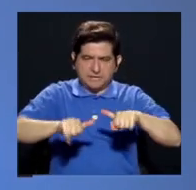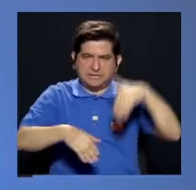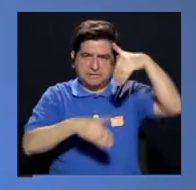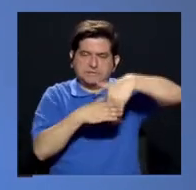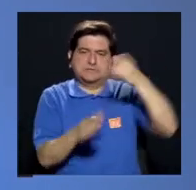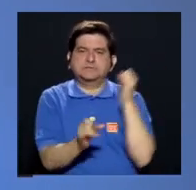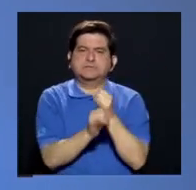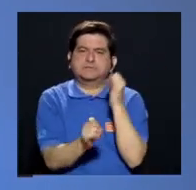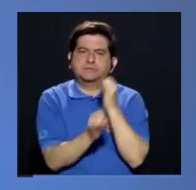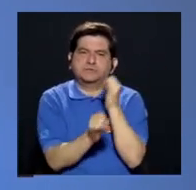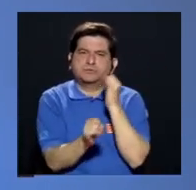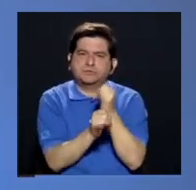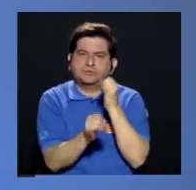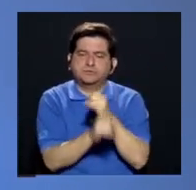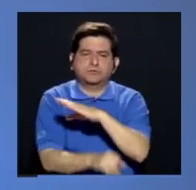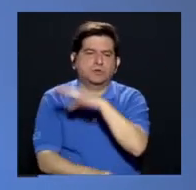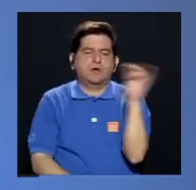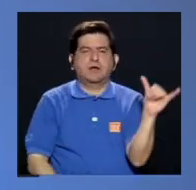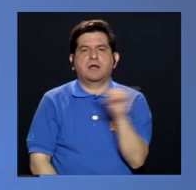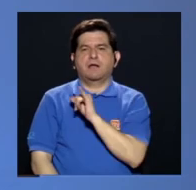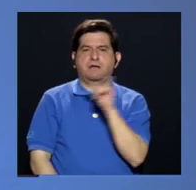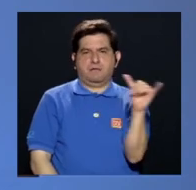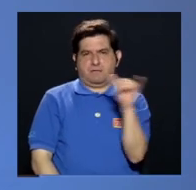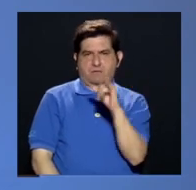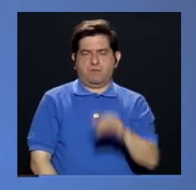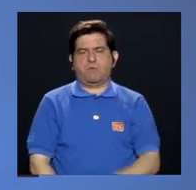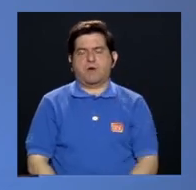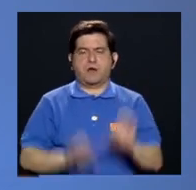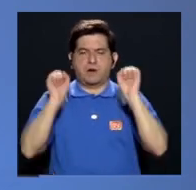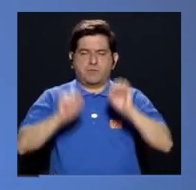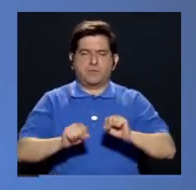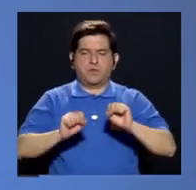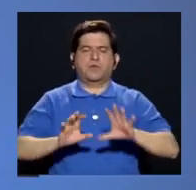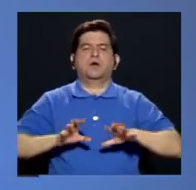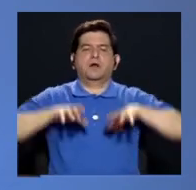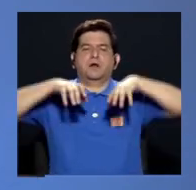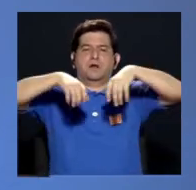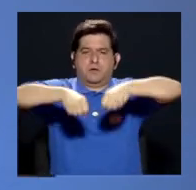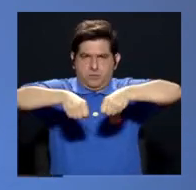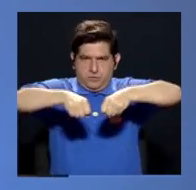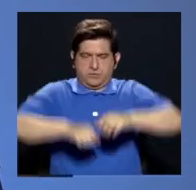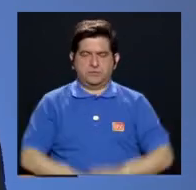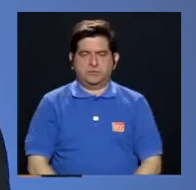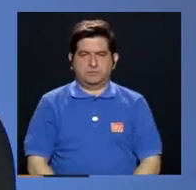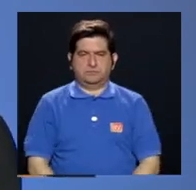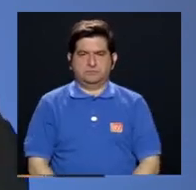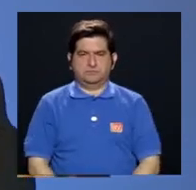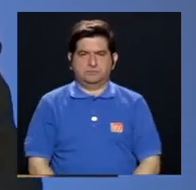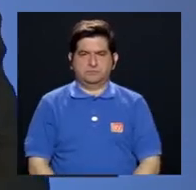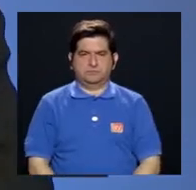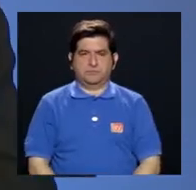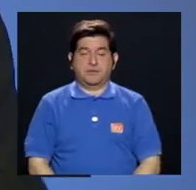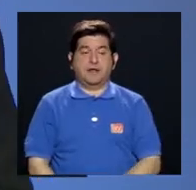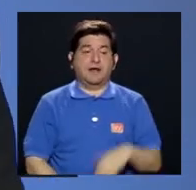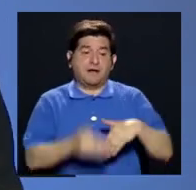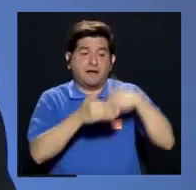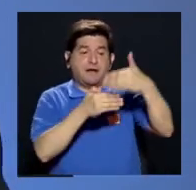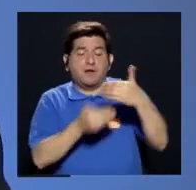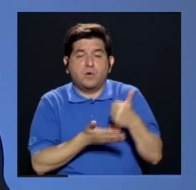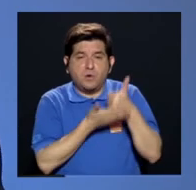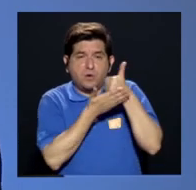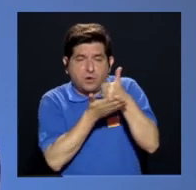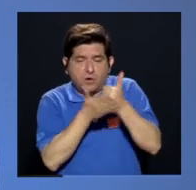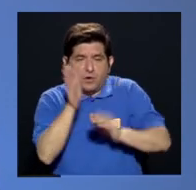institución y puedan también graduarse. y de esta manera contribuir